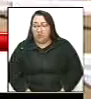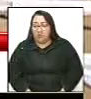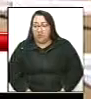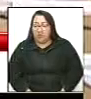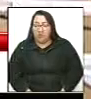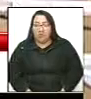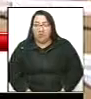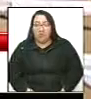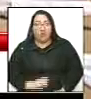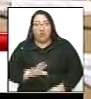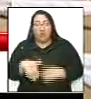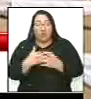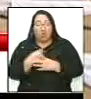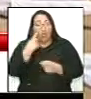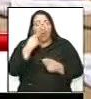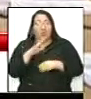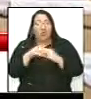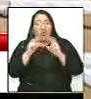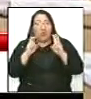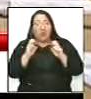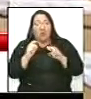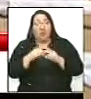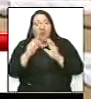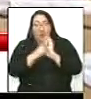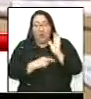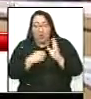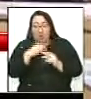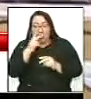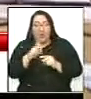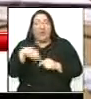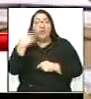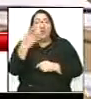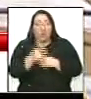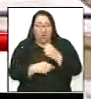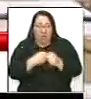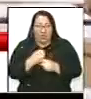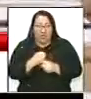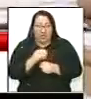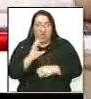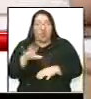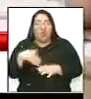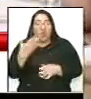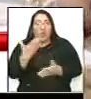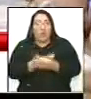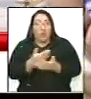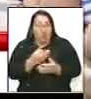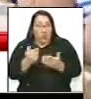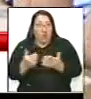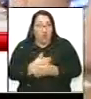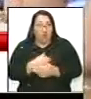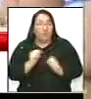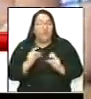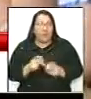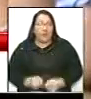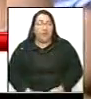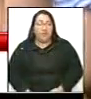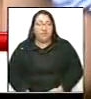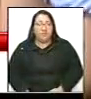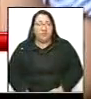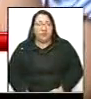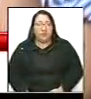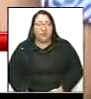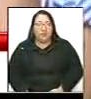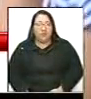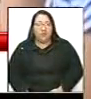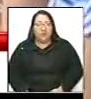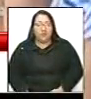conozcamos todos los temas. El reglamento establece que no se puede ver después de un año, salvo prueba nueva, ¿cierto? Entonces, porque no estamos discutiendo